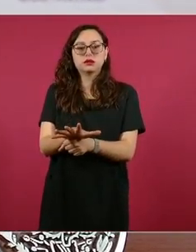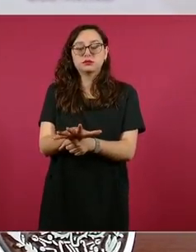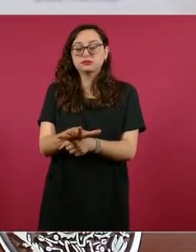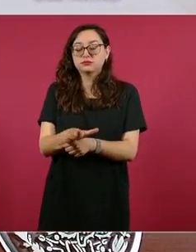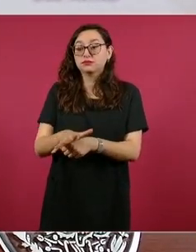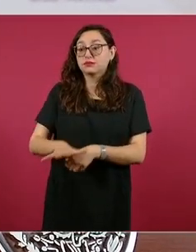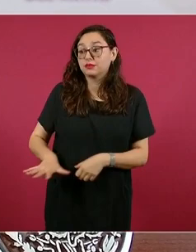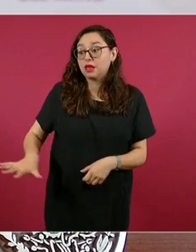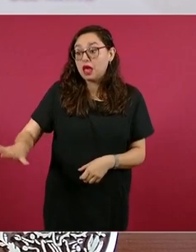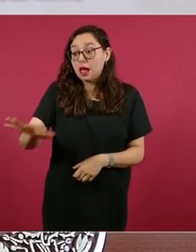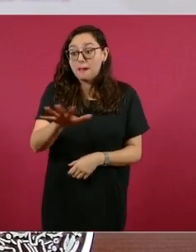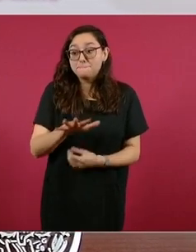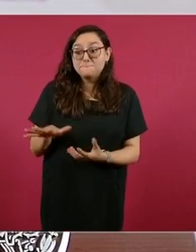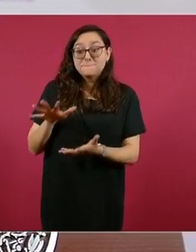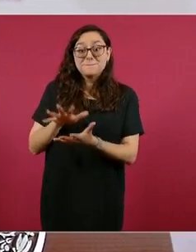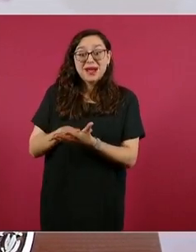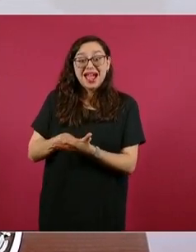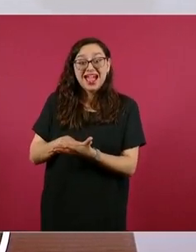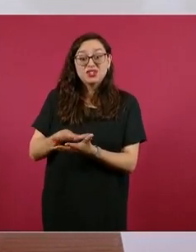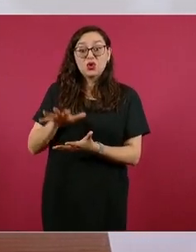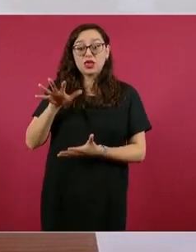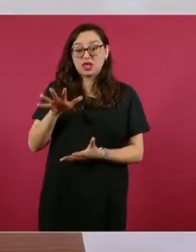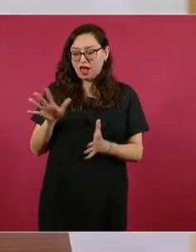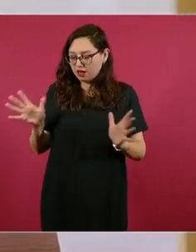apoyar abajo